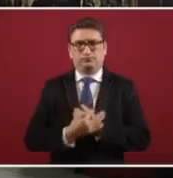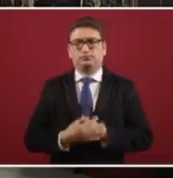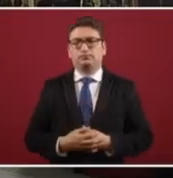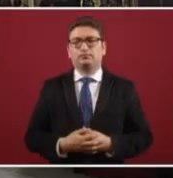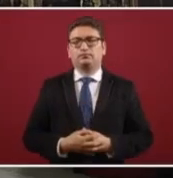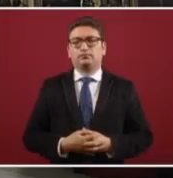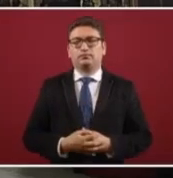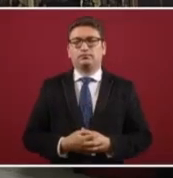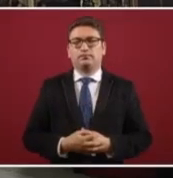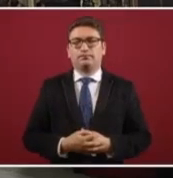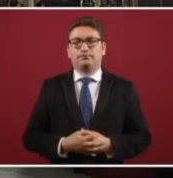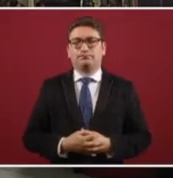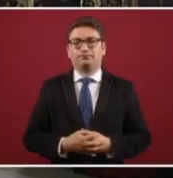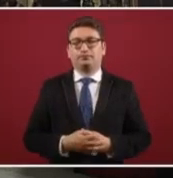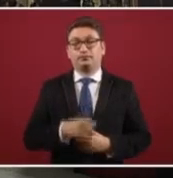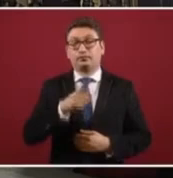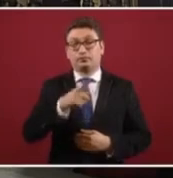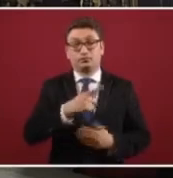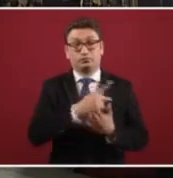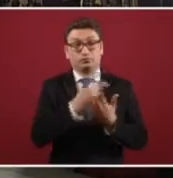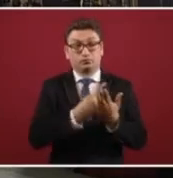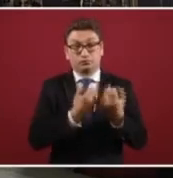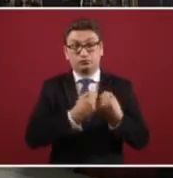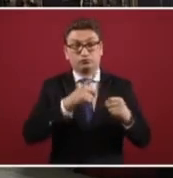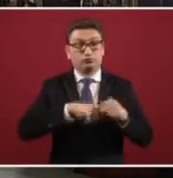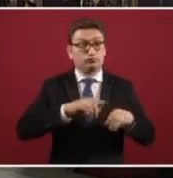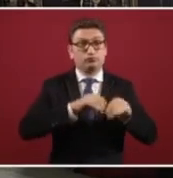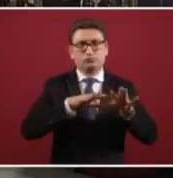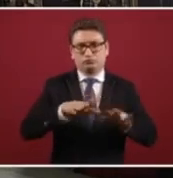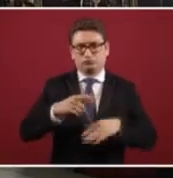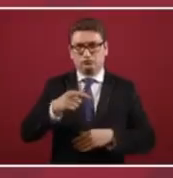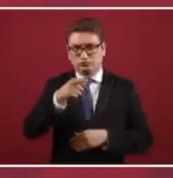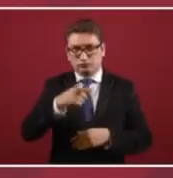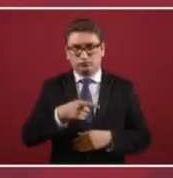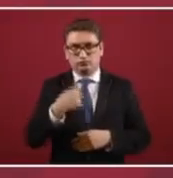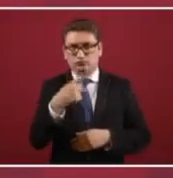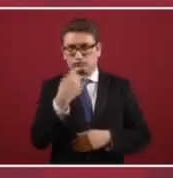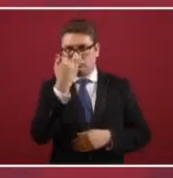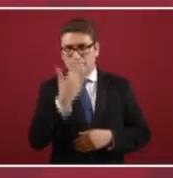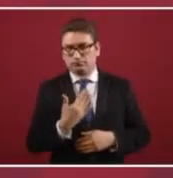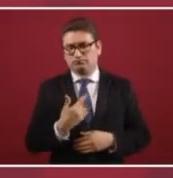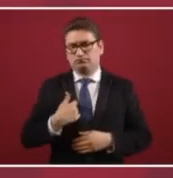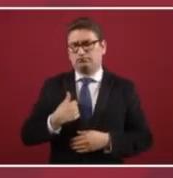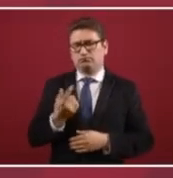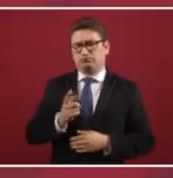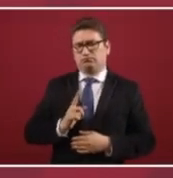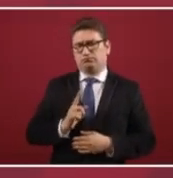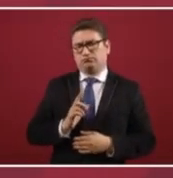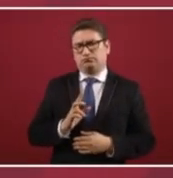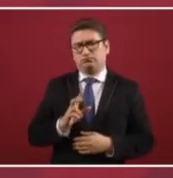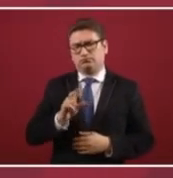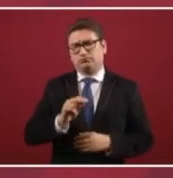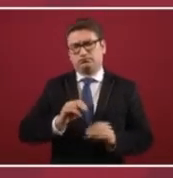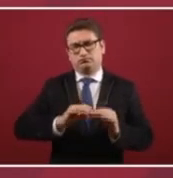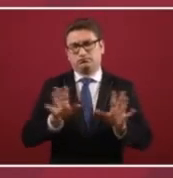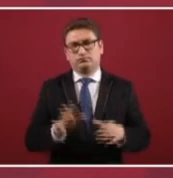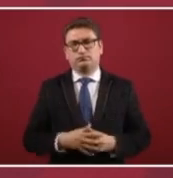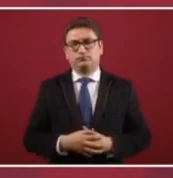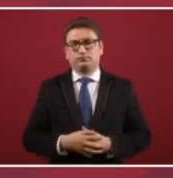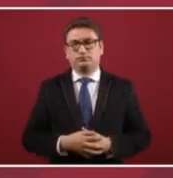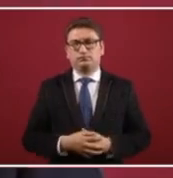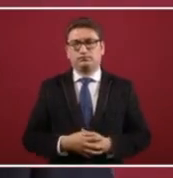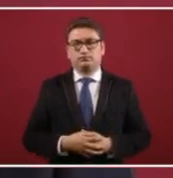e informó que enviará un escrito al Instituto Nacional Electoral, ya que no podrá asistir a comparecer ante el organismo. Lo único que les voy a decir